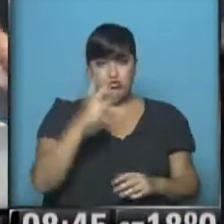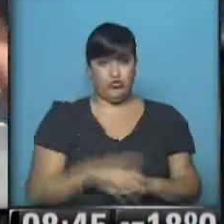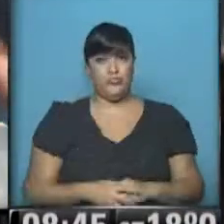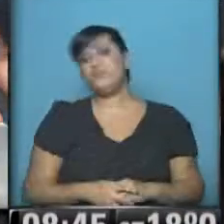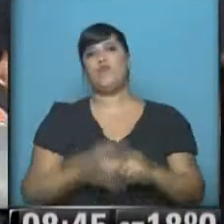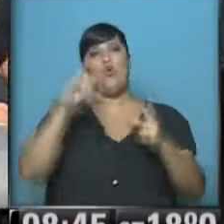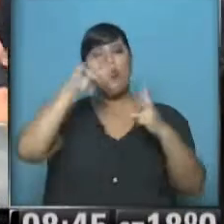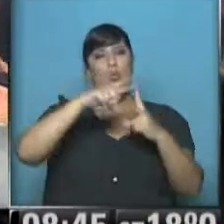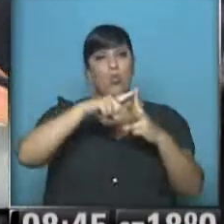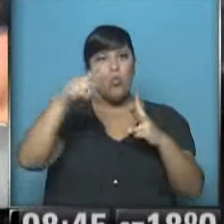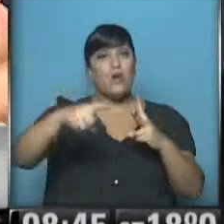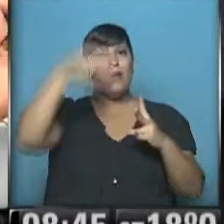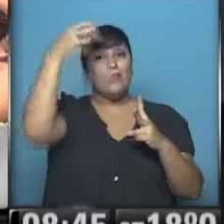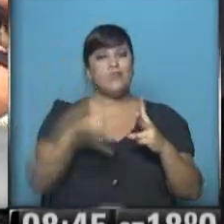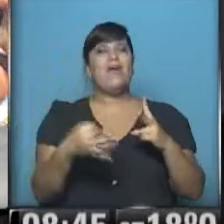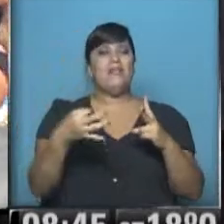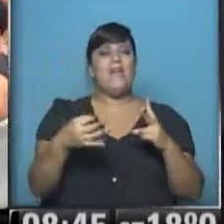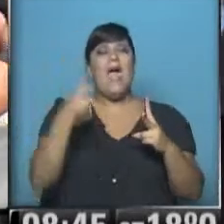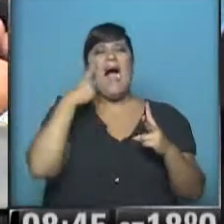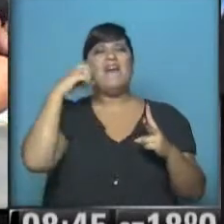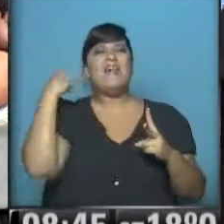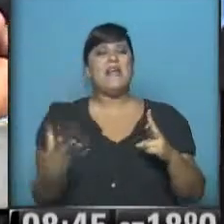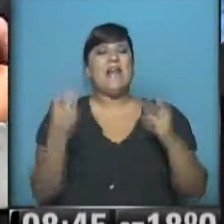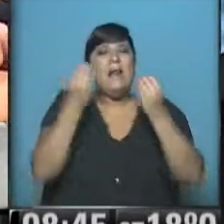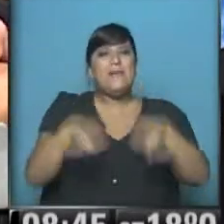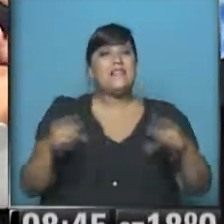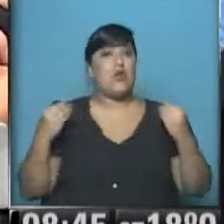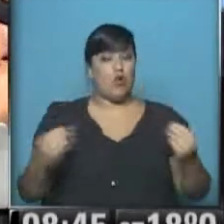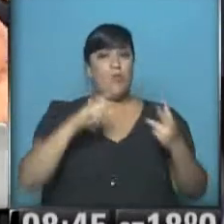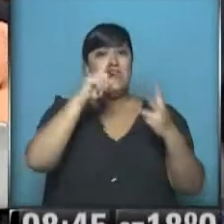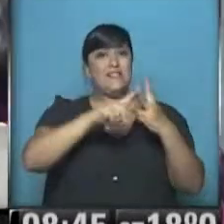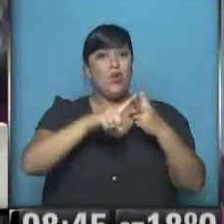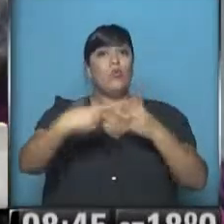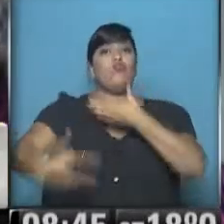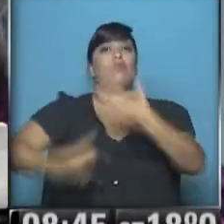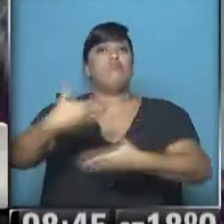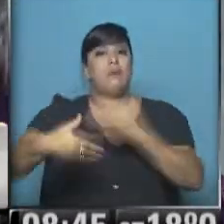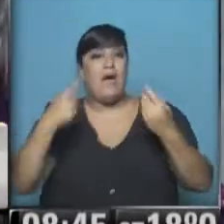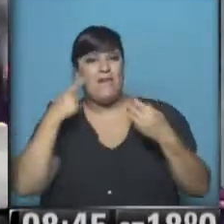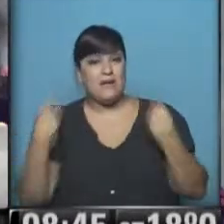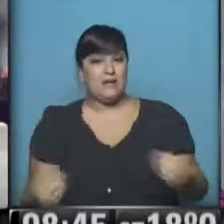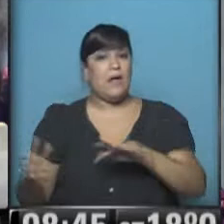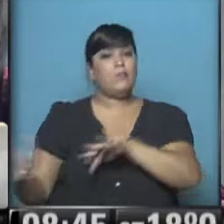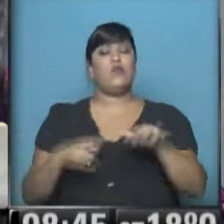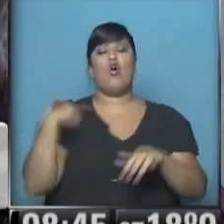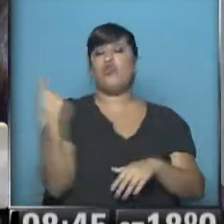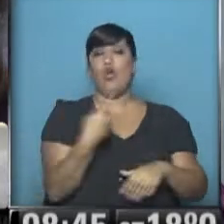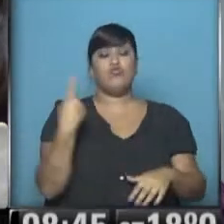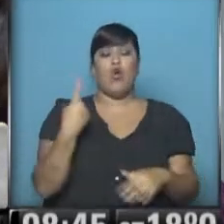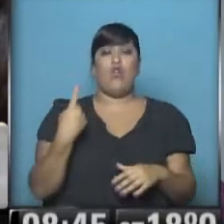Una legitimación de inicio y la segunda legitimación es con su accionar. El planteo que nosotros hacemos es que